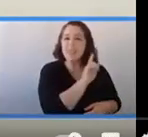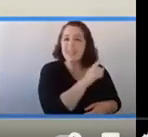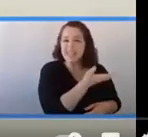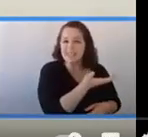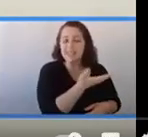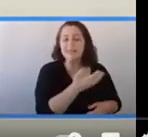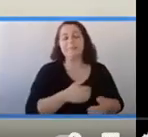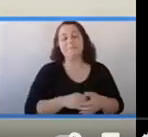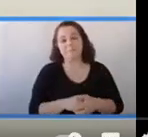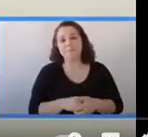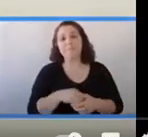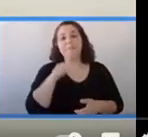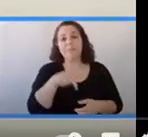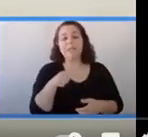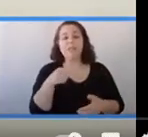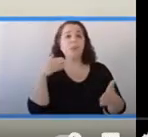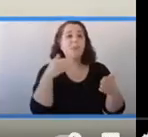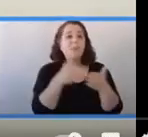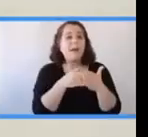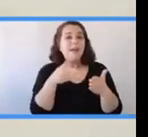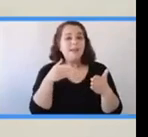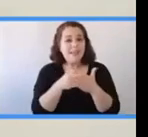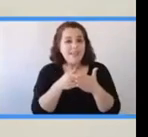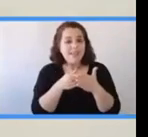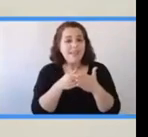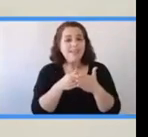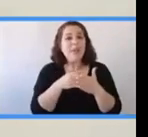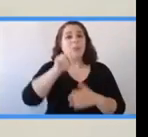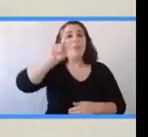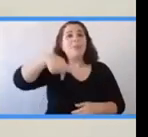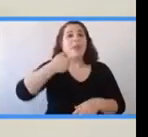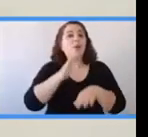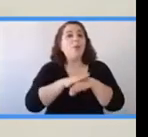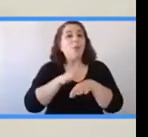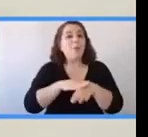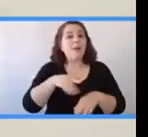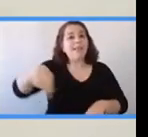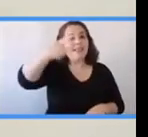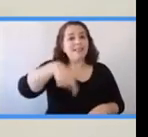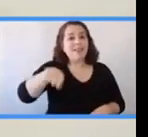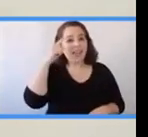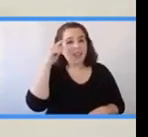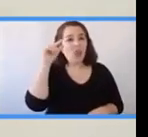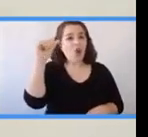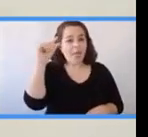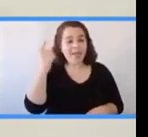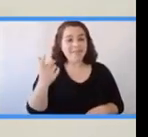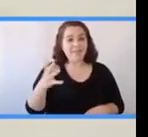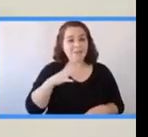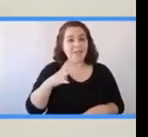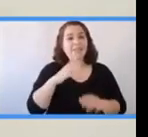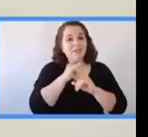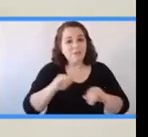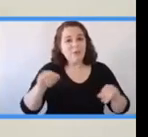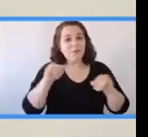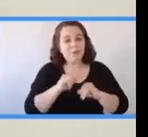les van a comprender. Y por supuesto son barreras que surgen de ignorancia,